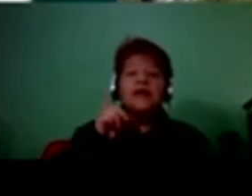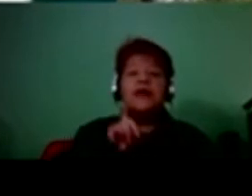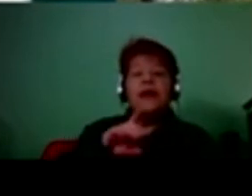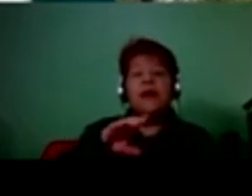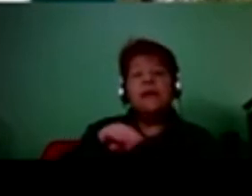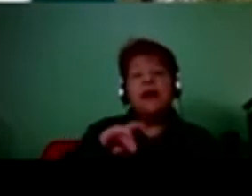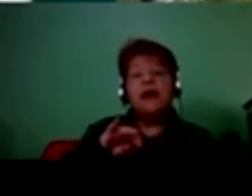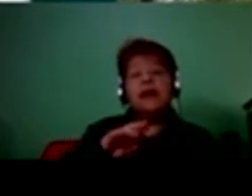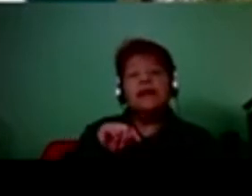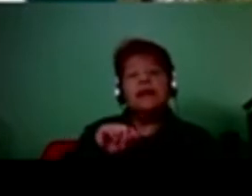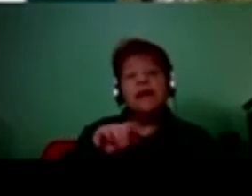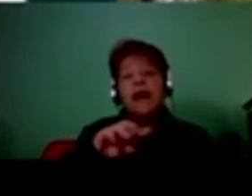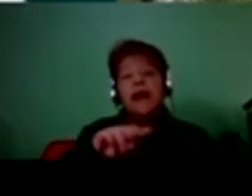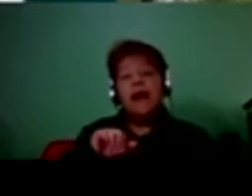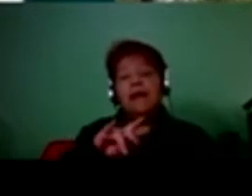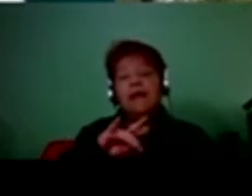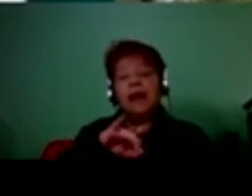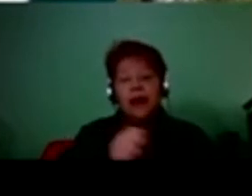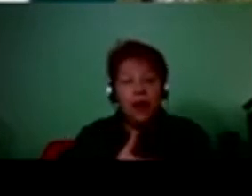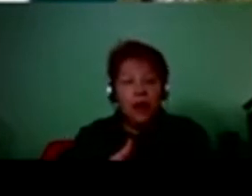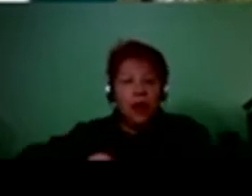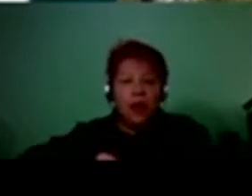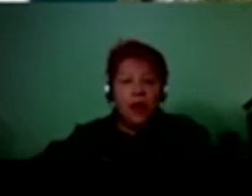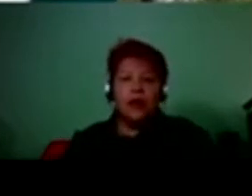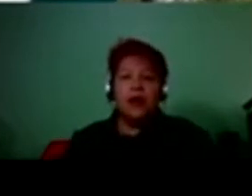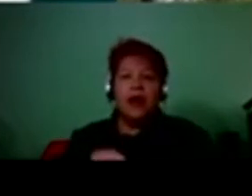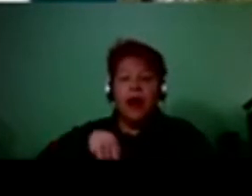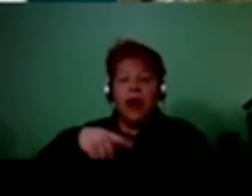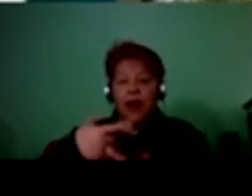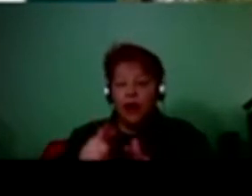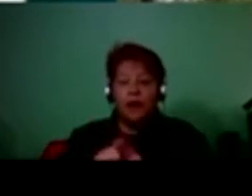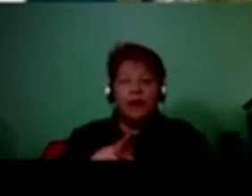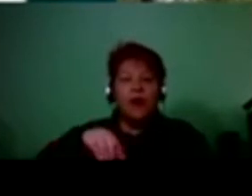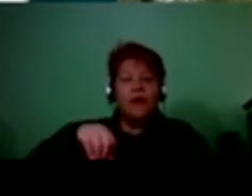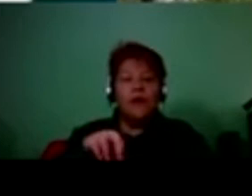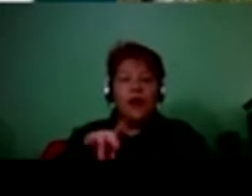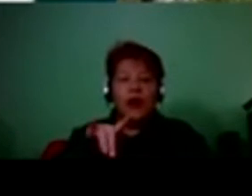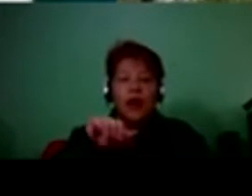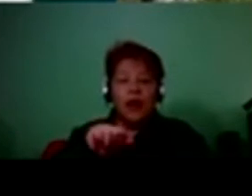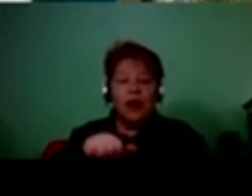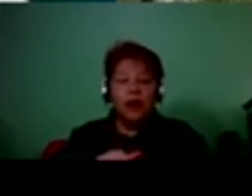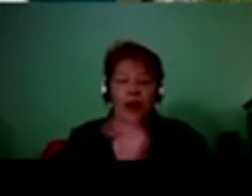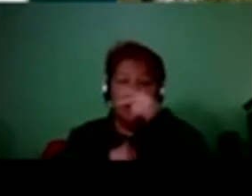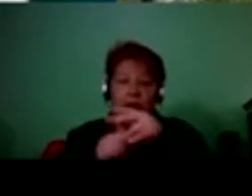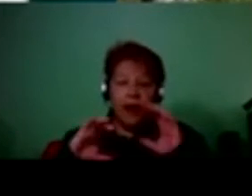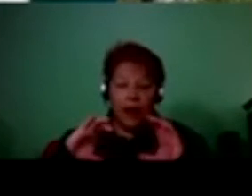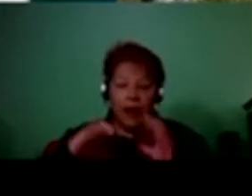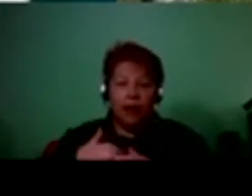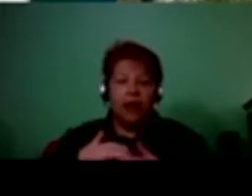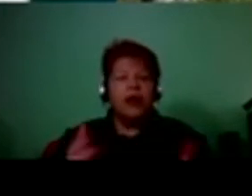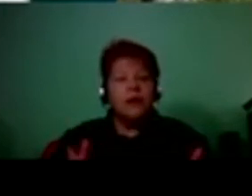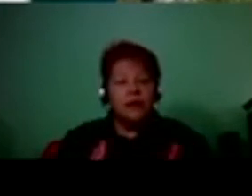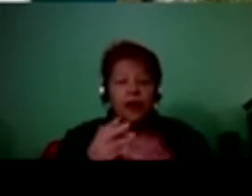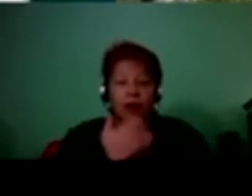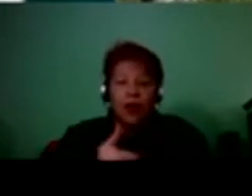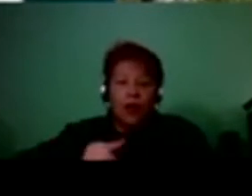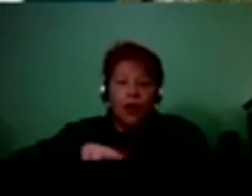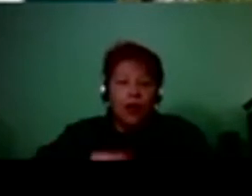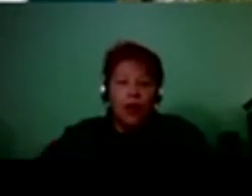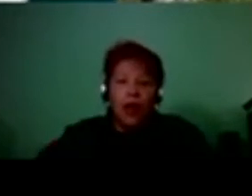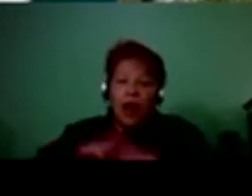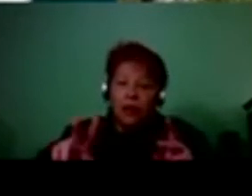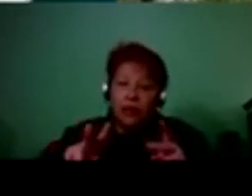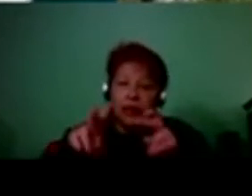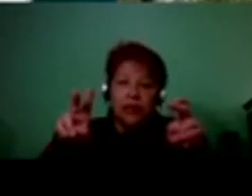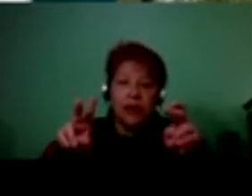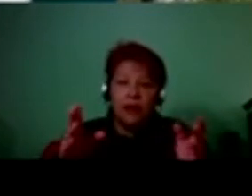Ávila Ventura, coordinadora del Grupo Parlamentario de Modera en el Congreso de la Ciudad de México, por impulsar y coordinar estos temas al interior de esta